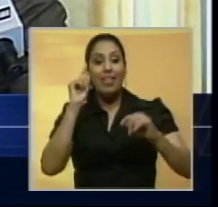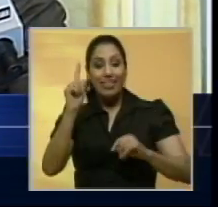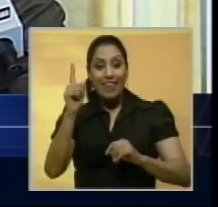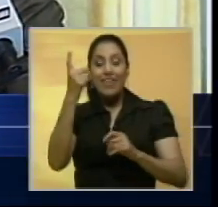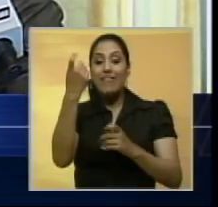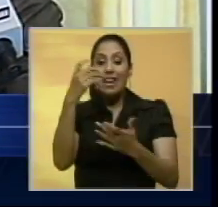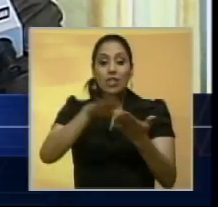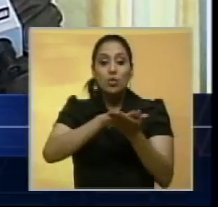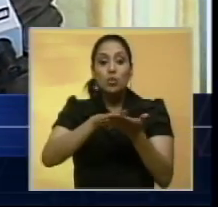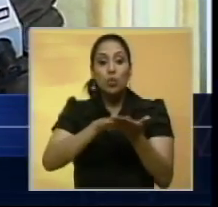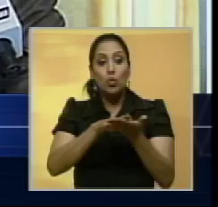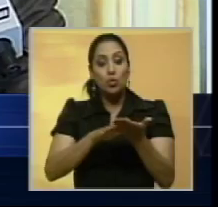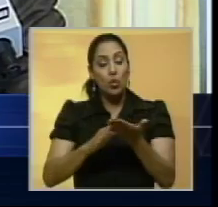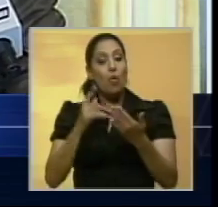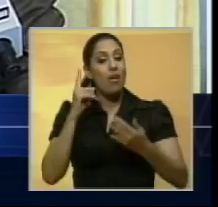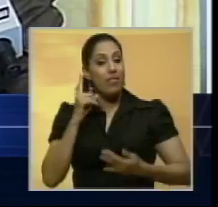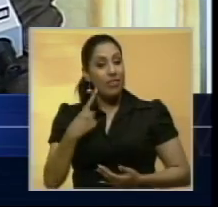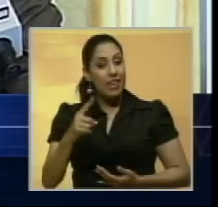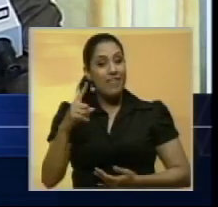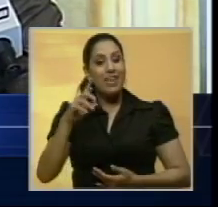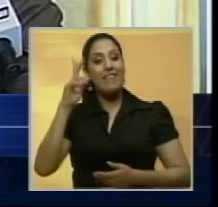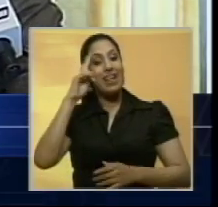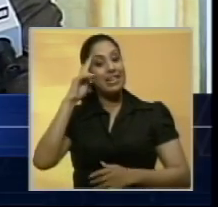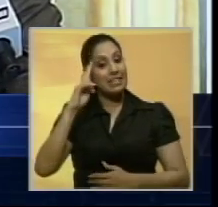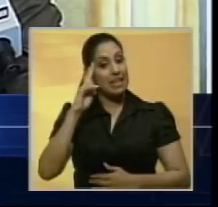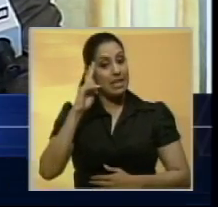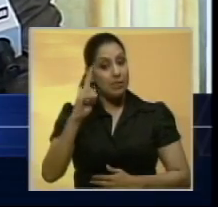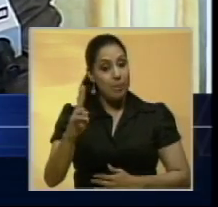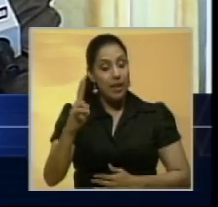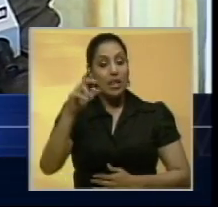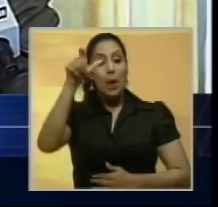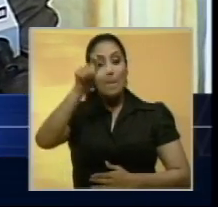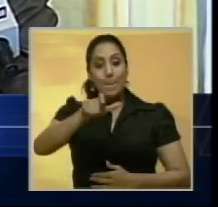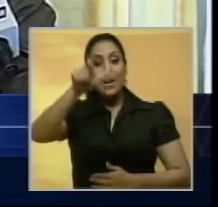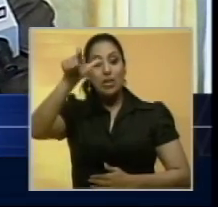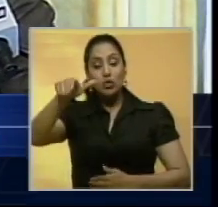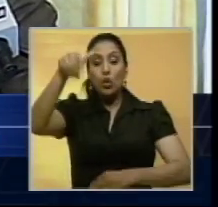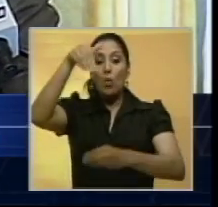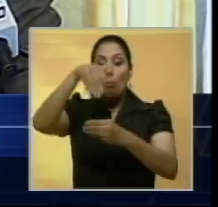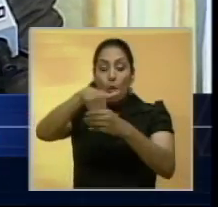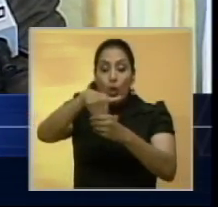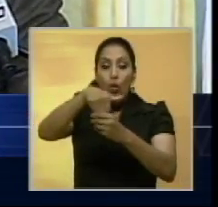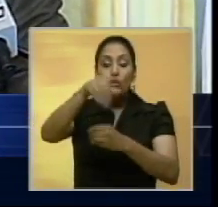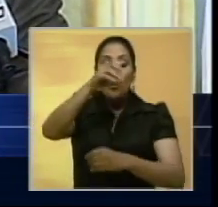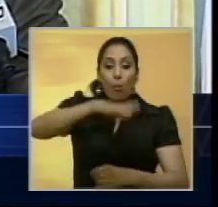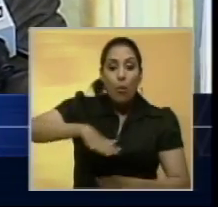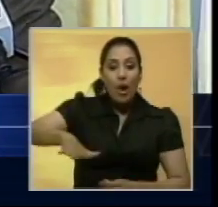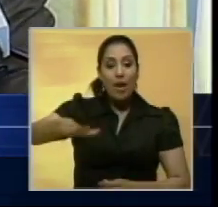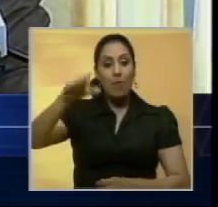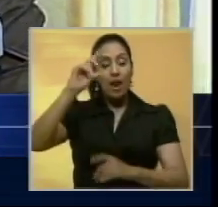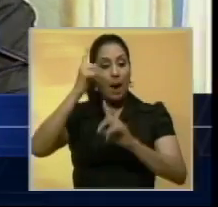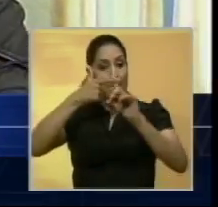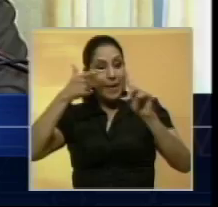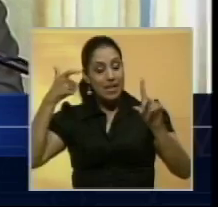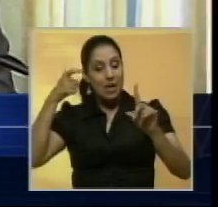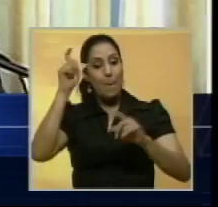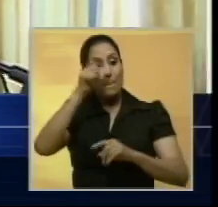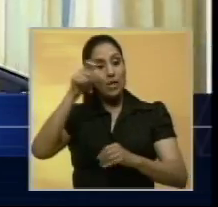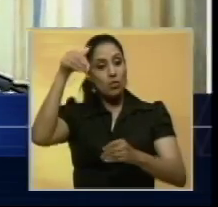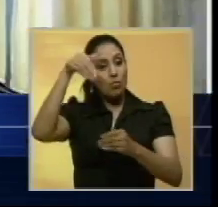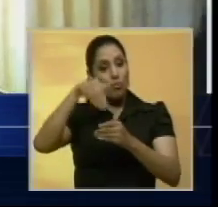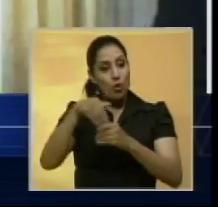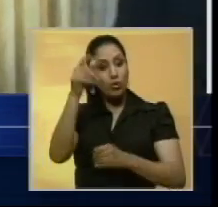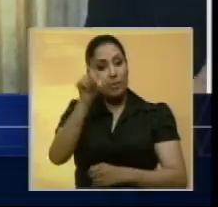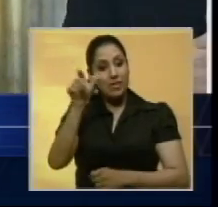una solución que respete a los votantes de Amazonas, que respete a los votantes venezolanos.